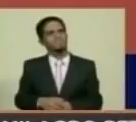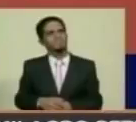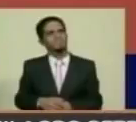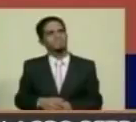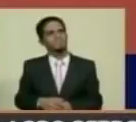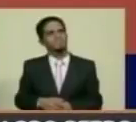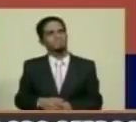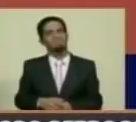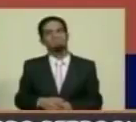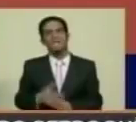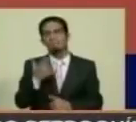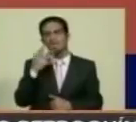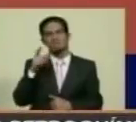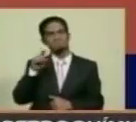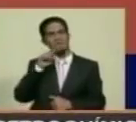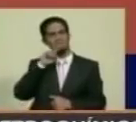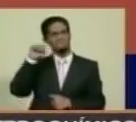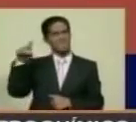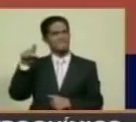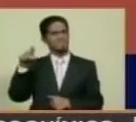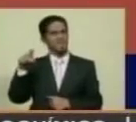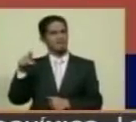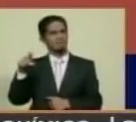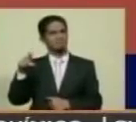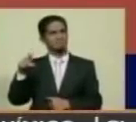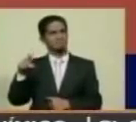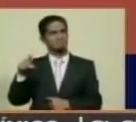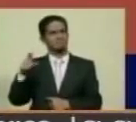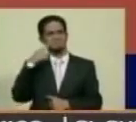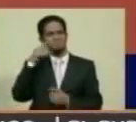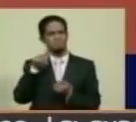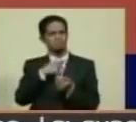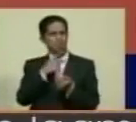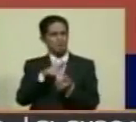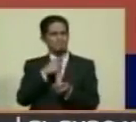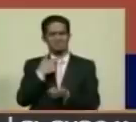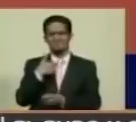eso es envidia, resentimiento, tal vez, un poema muy bello que tiene Aquiles Nasoa.